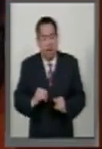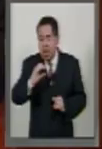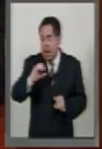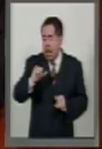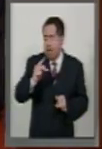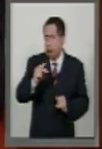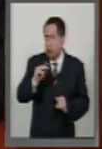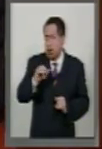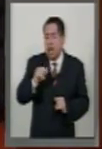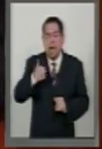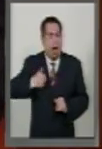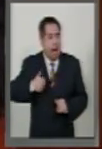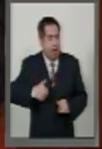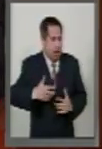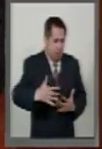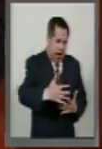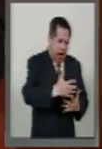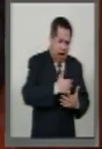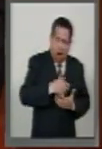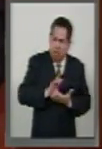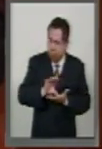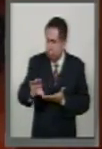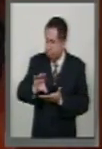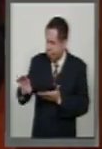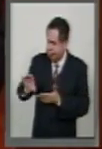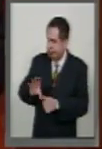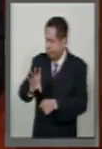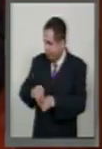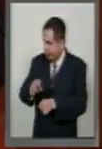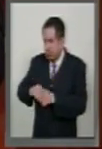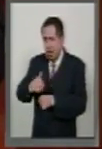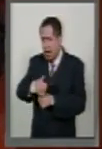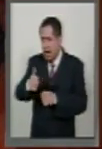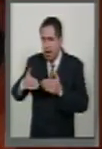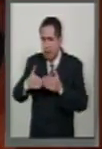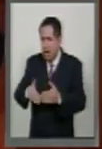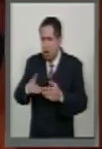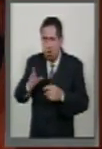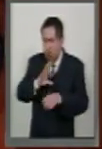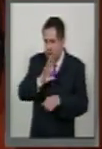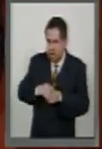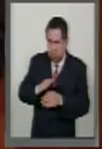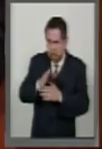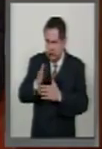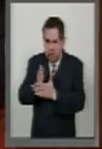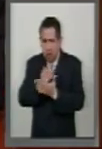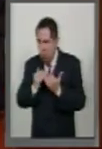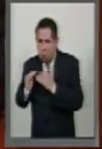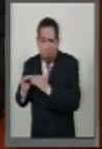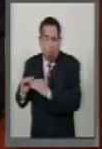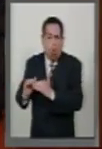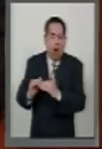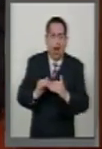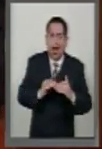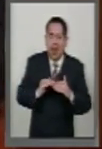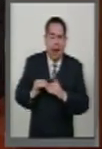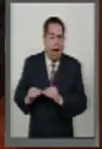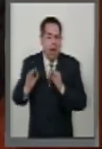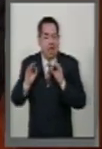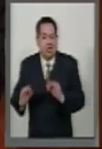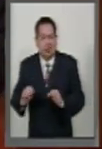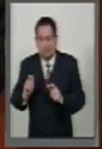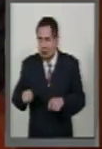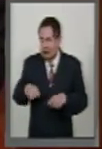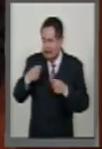cada pescador, embarcación, permiso o concesión. lo que permite garantizar